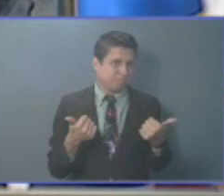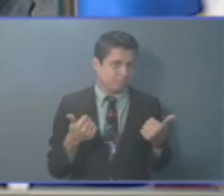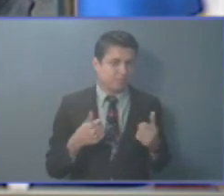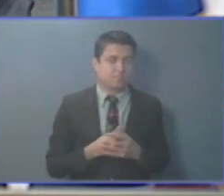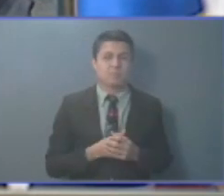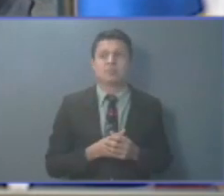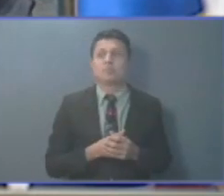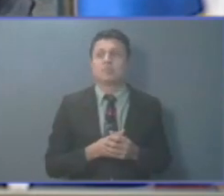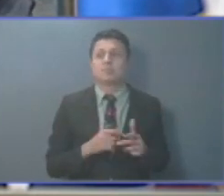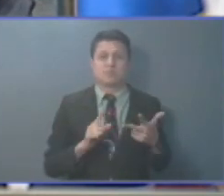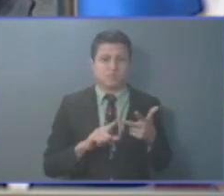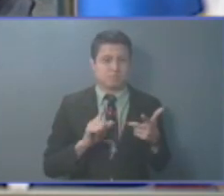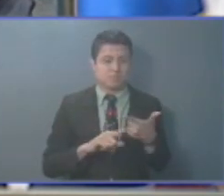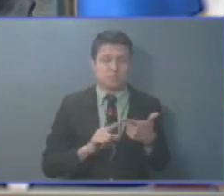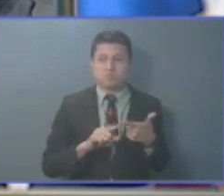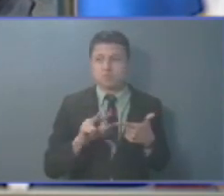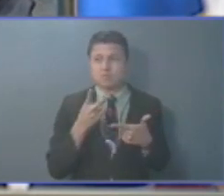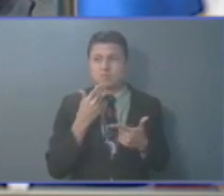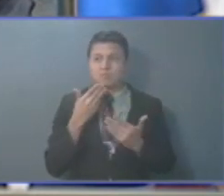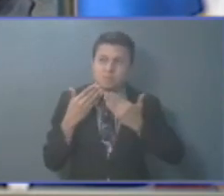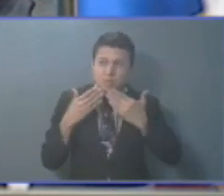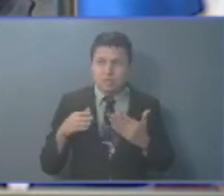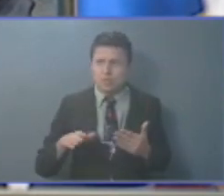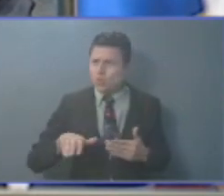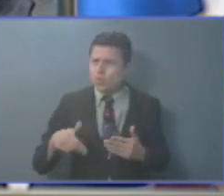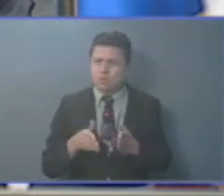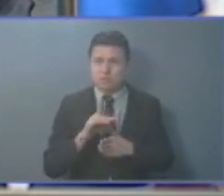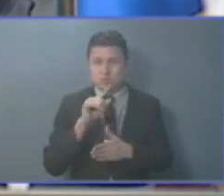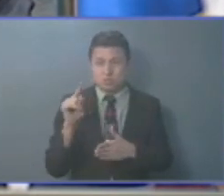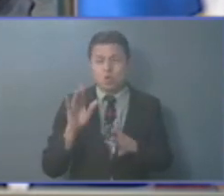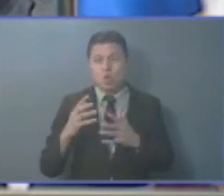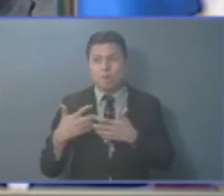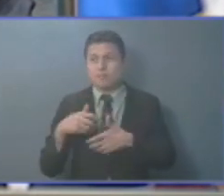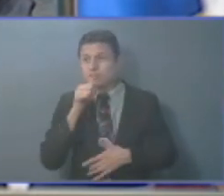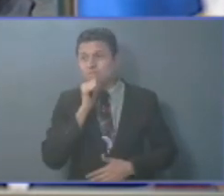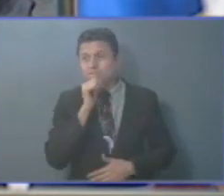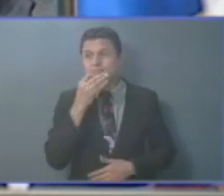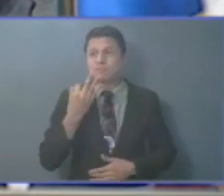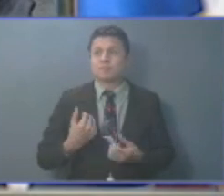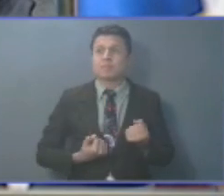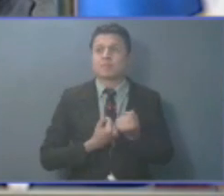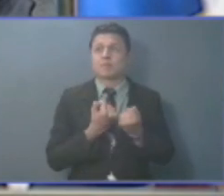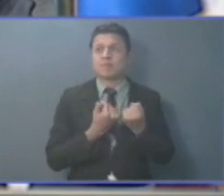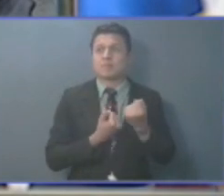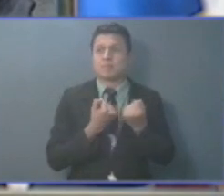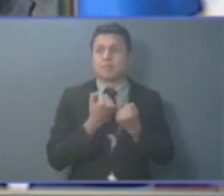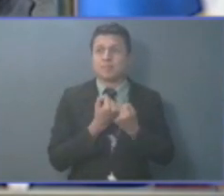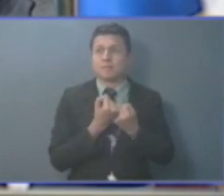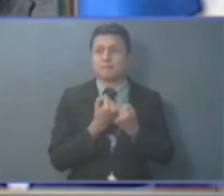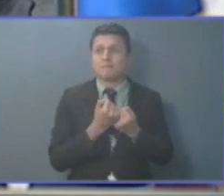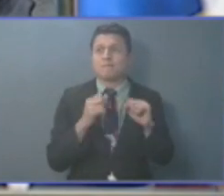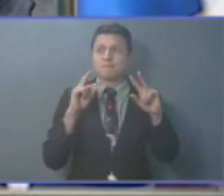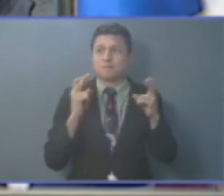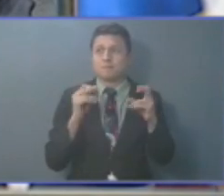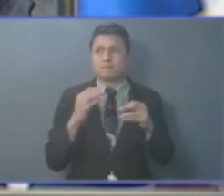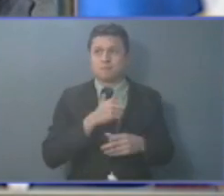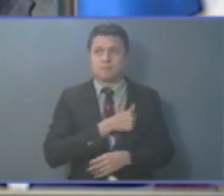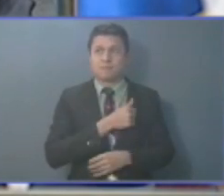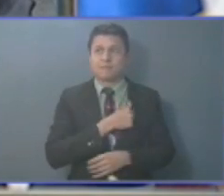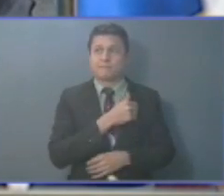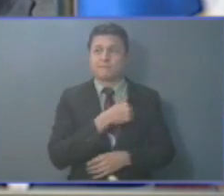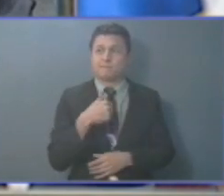aspectos. El segundo, para dejar claro que todas las instituciones públicas o privadas deberán prestarle colaboración en lo que sea de su